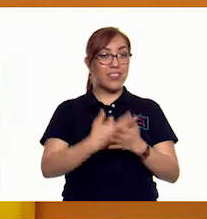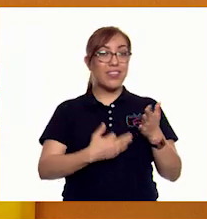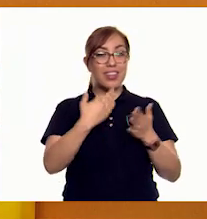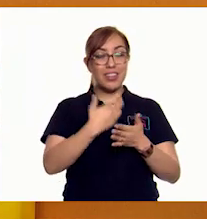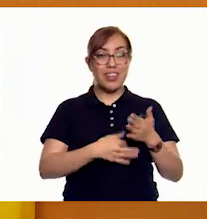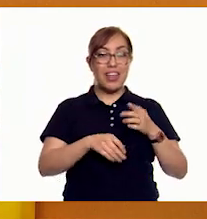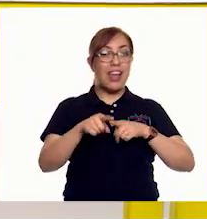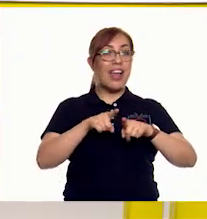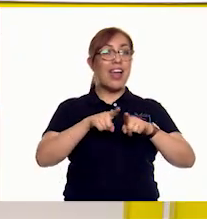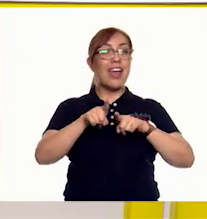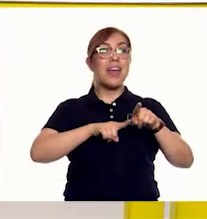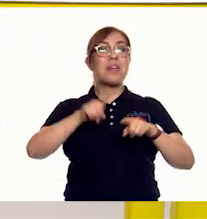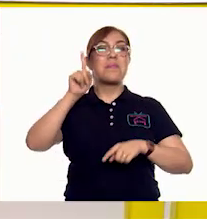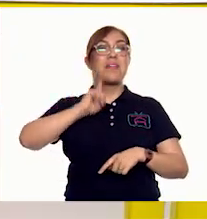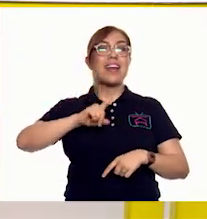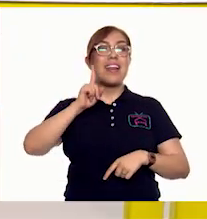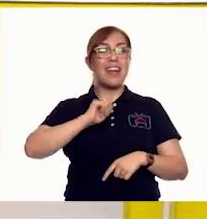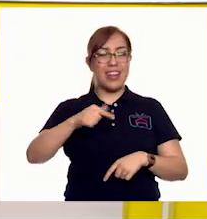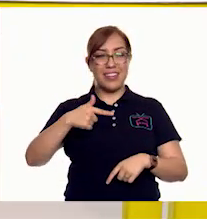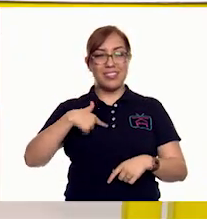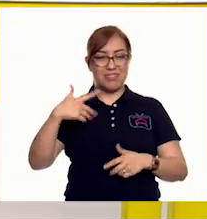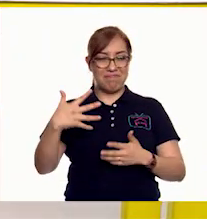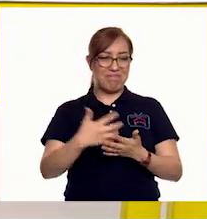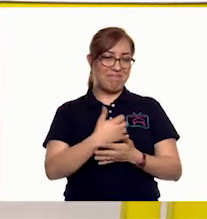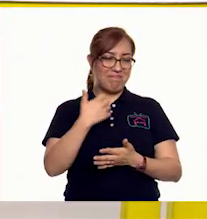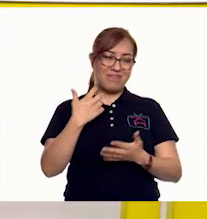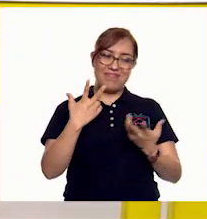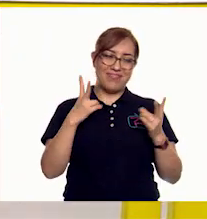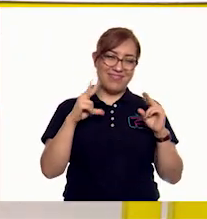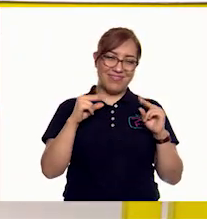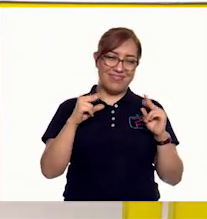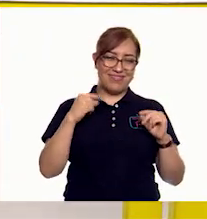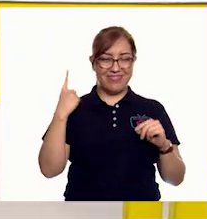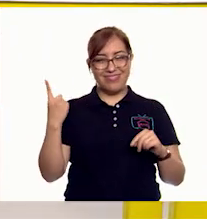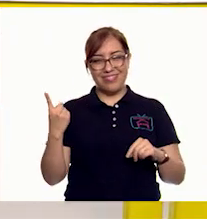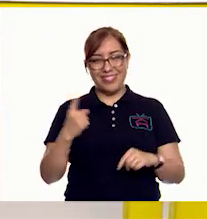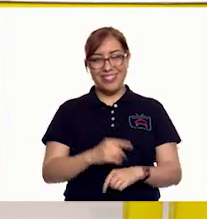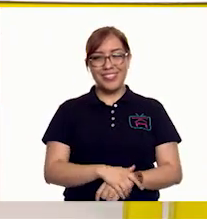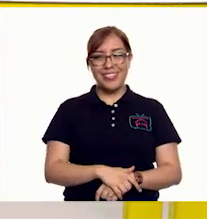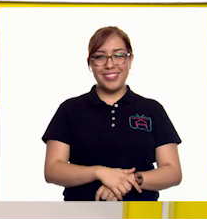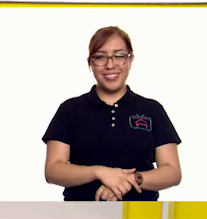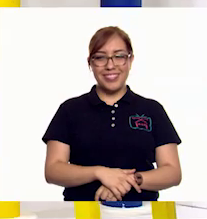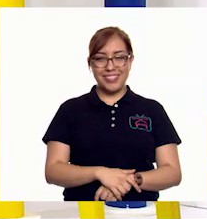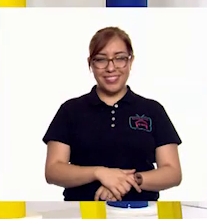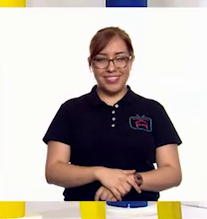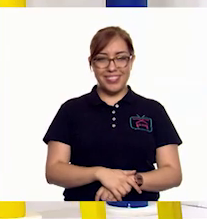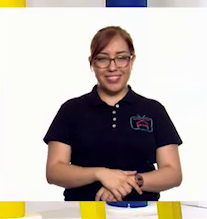Hermana. Y la tengo. Muy bien. Y lotería.